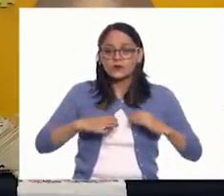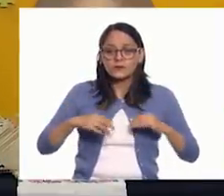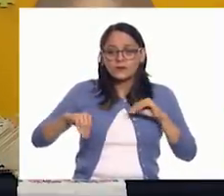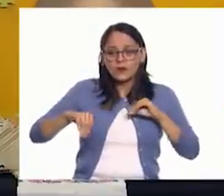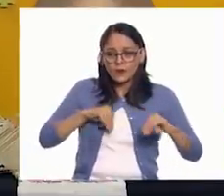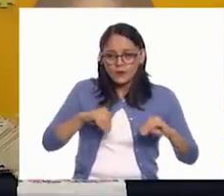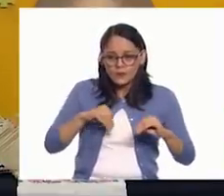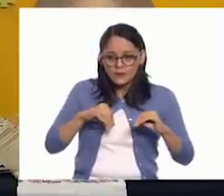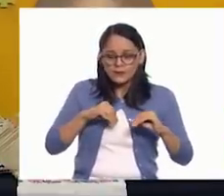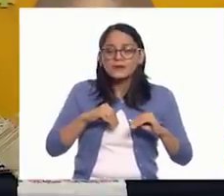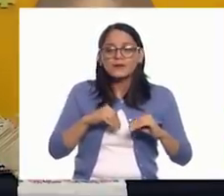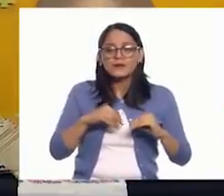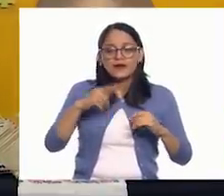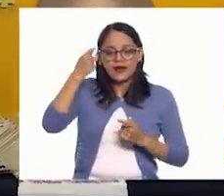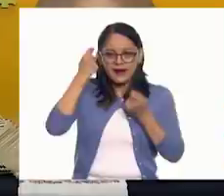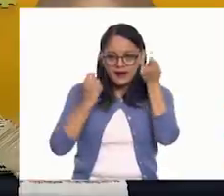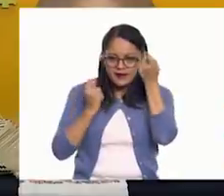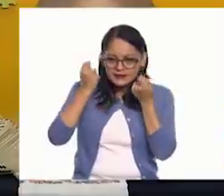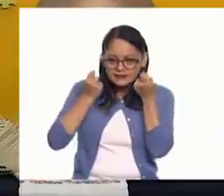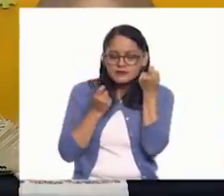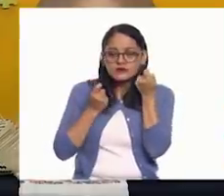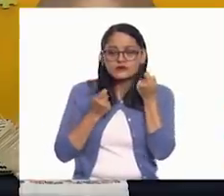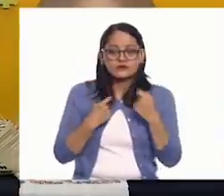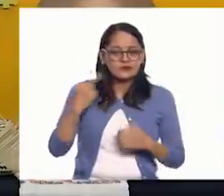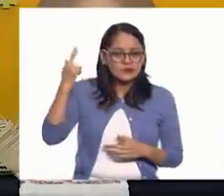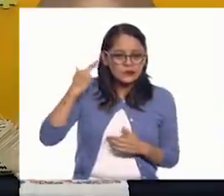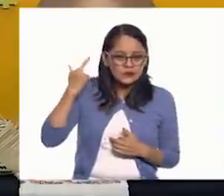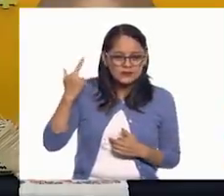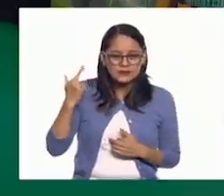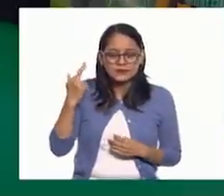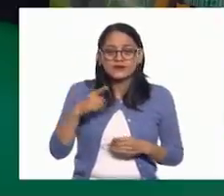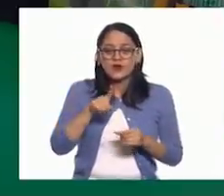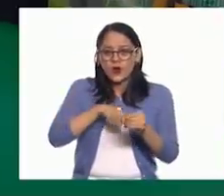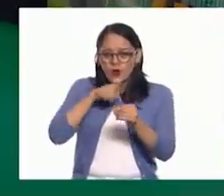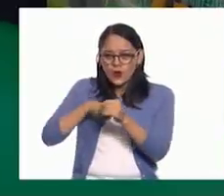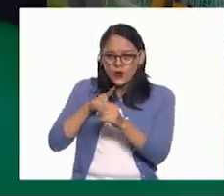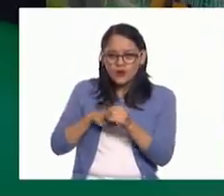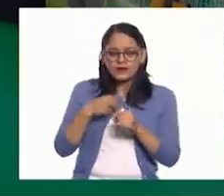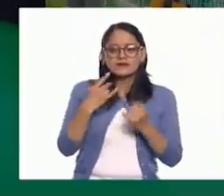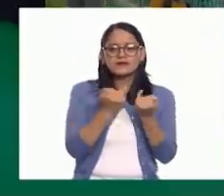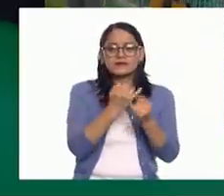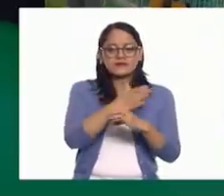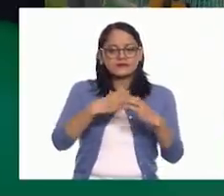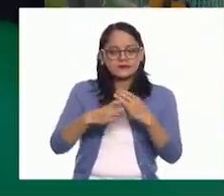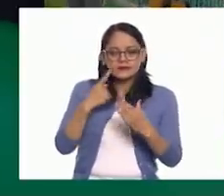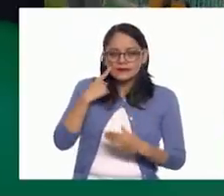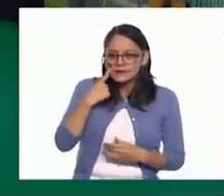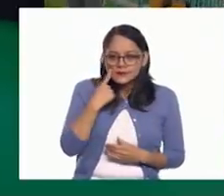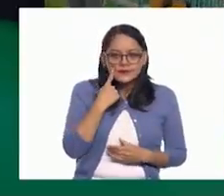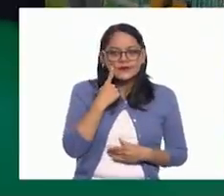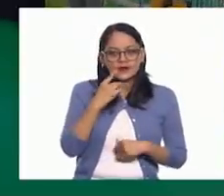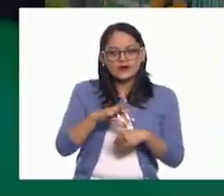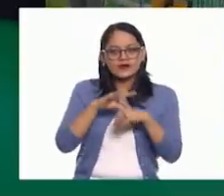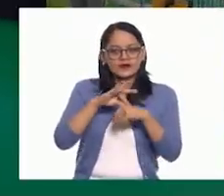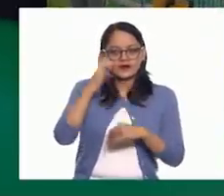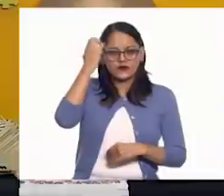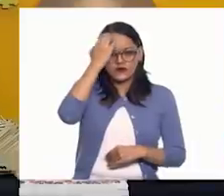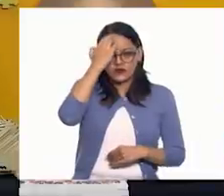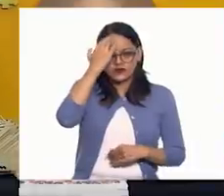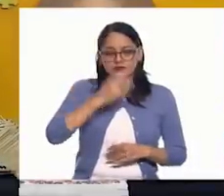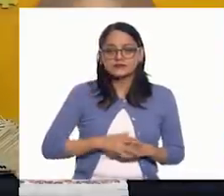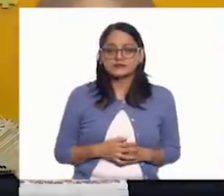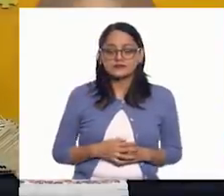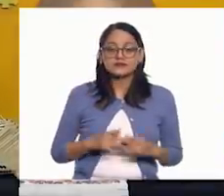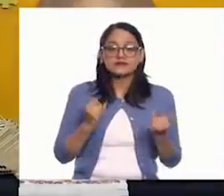movimientos, gestos, sonidos, colores u objetos, ¿verdad? Y el énfasis que